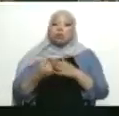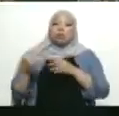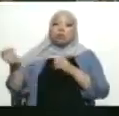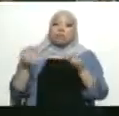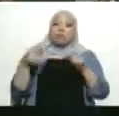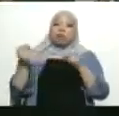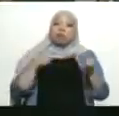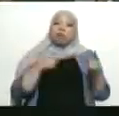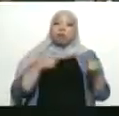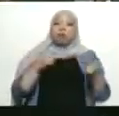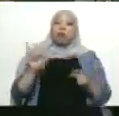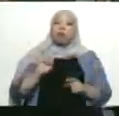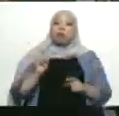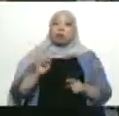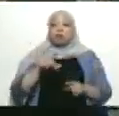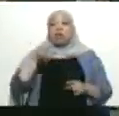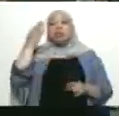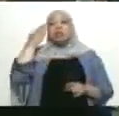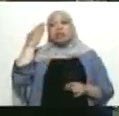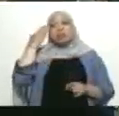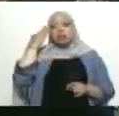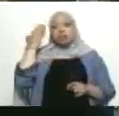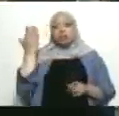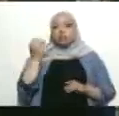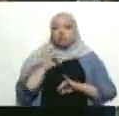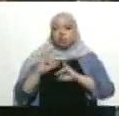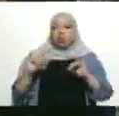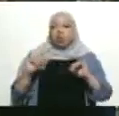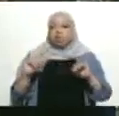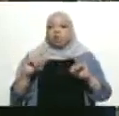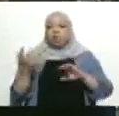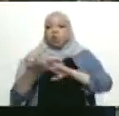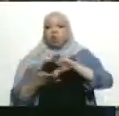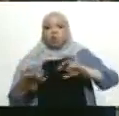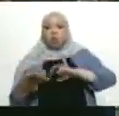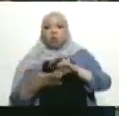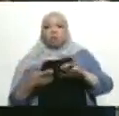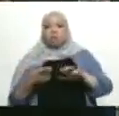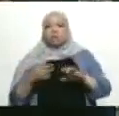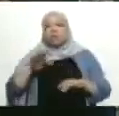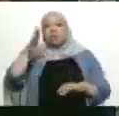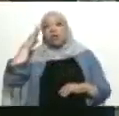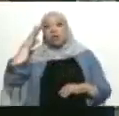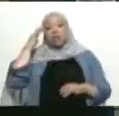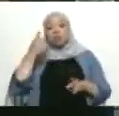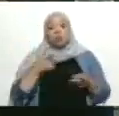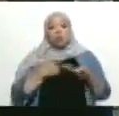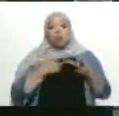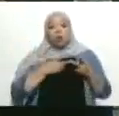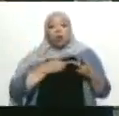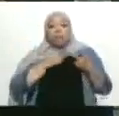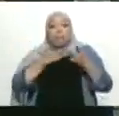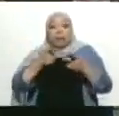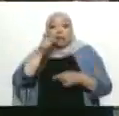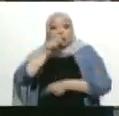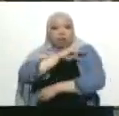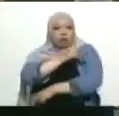país. Ya sabemos lo que ocurrió, ya sabemos la valentía de este pueblo. Aquí